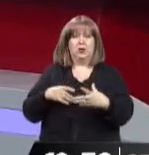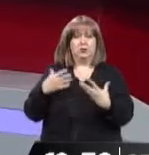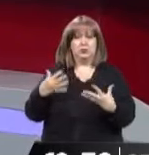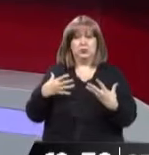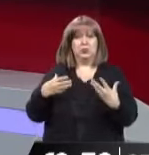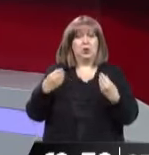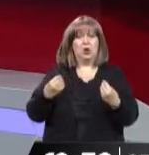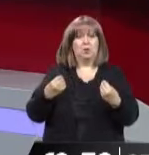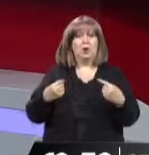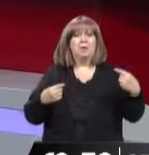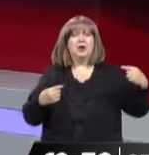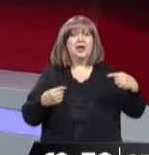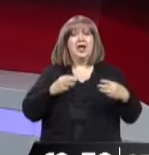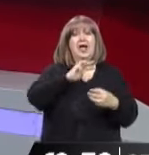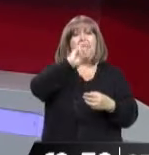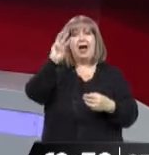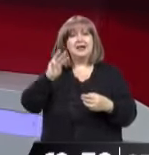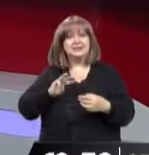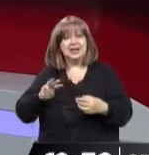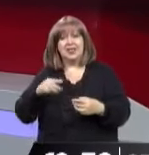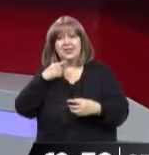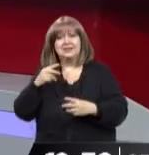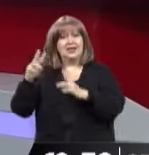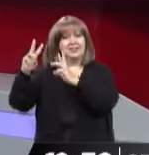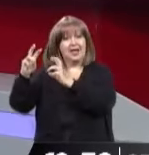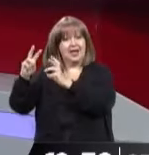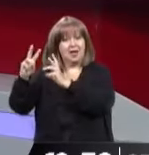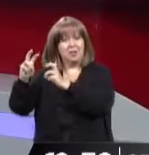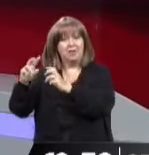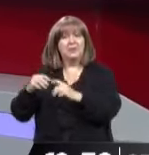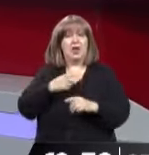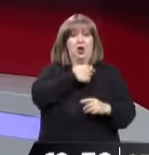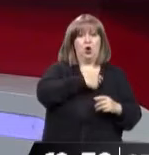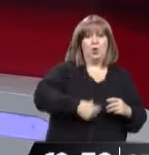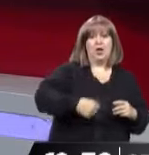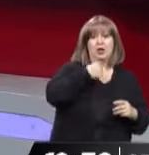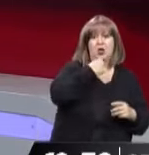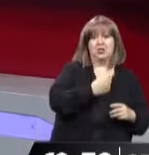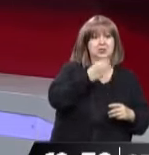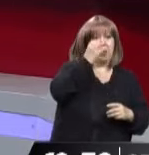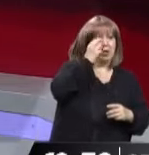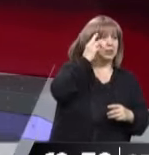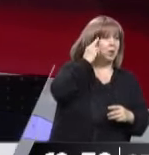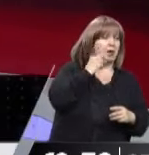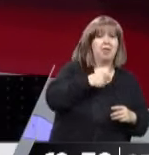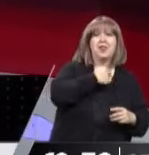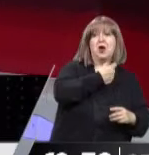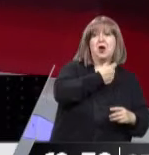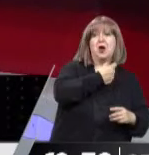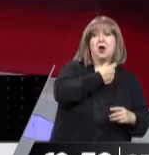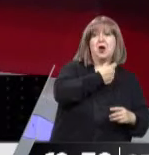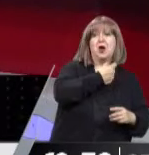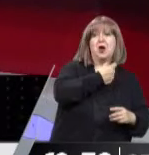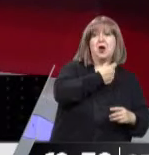digamos chocan las dos versiones porque el gobierno de la provincia está diciendo nosotros arrancamos los trámites el 29 de agosto y anses es la que dice